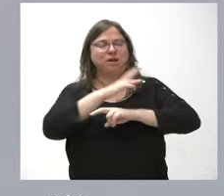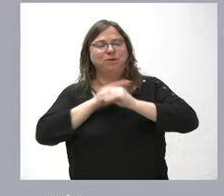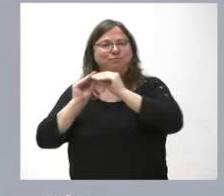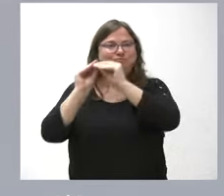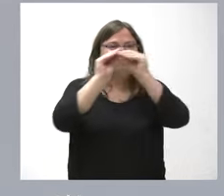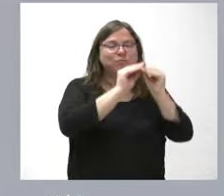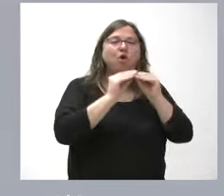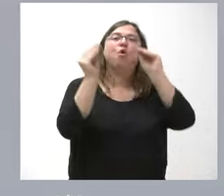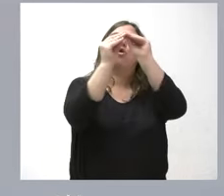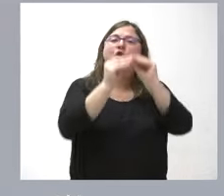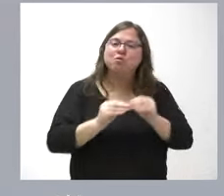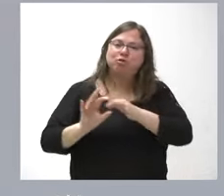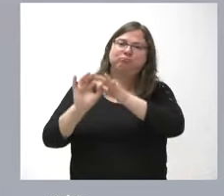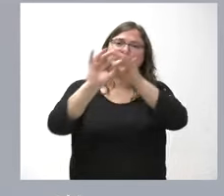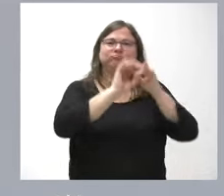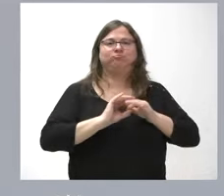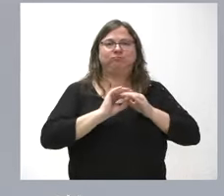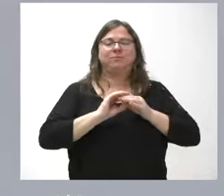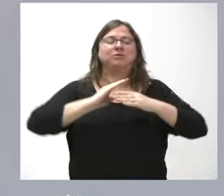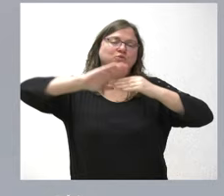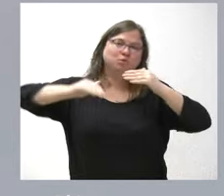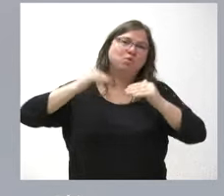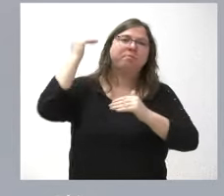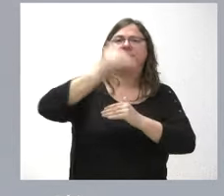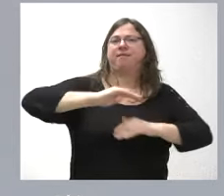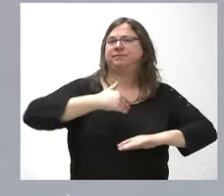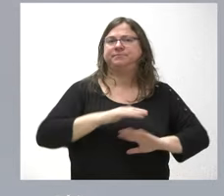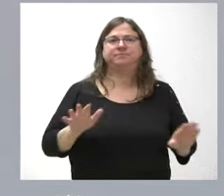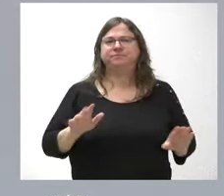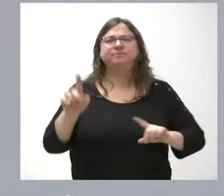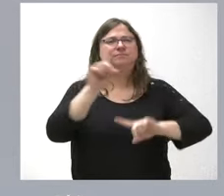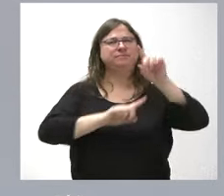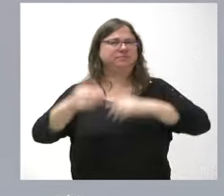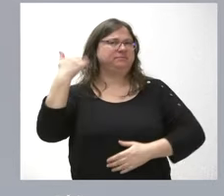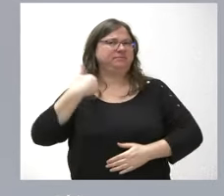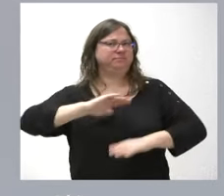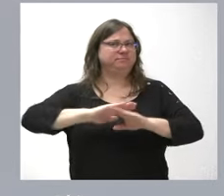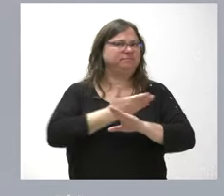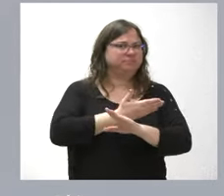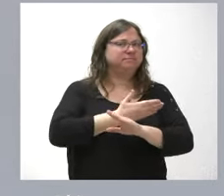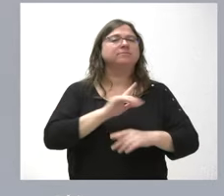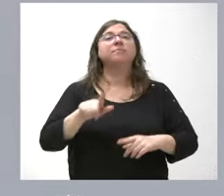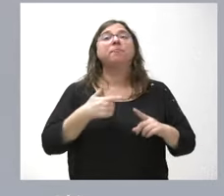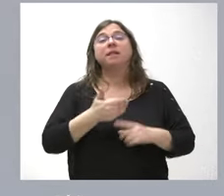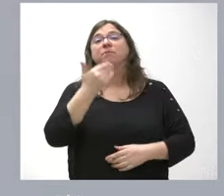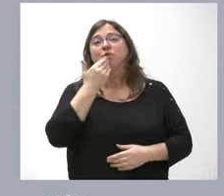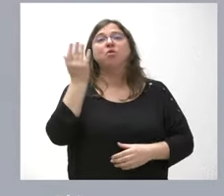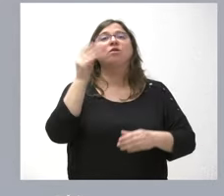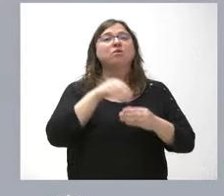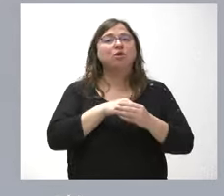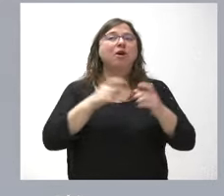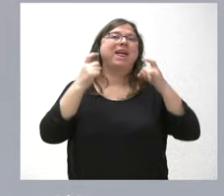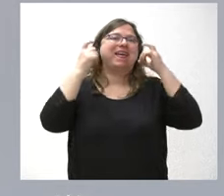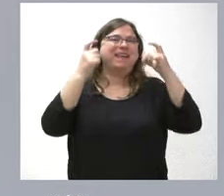puntos en común y para superar también los problemas del pasado, entre ellos, lógicamente, el esfuerzo